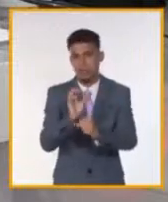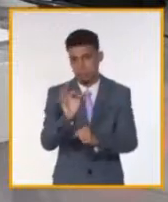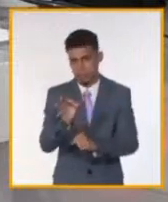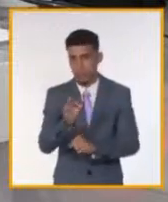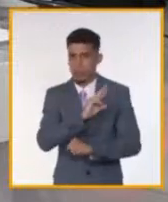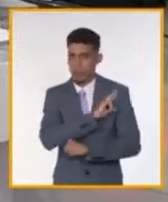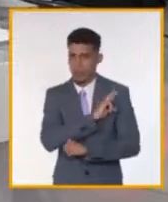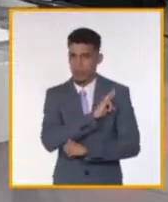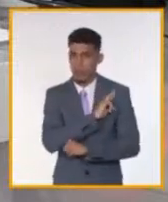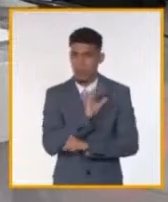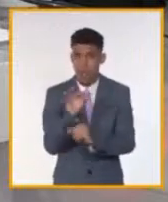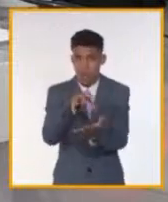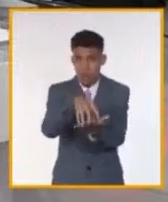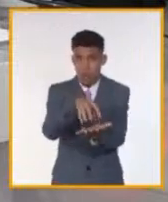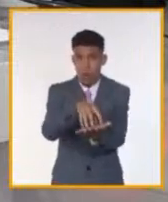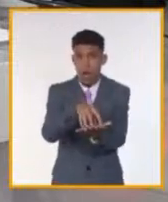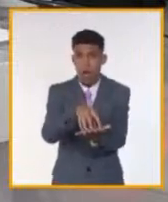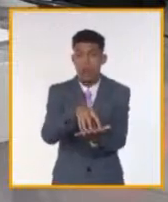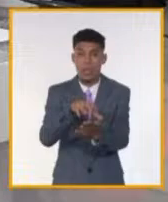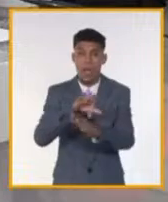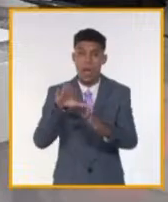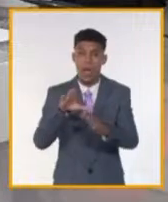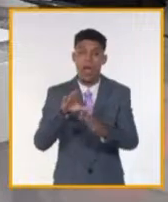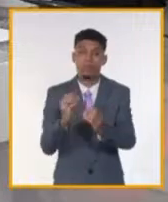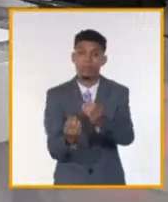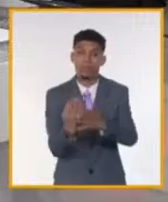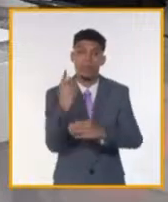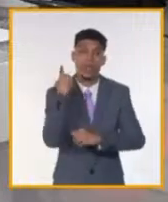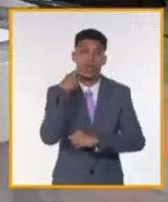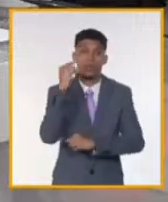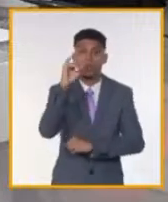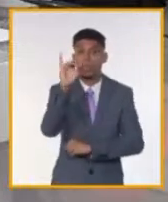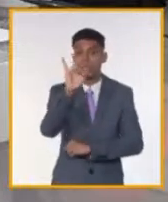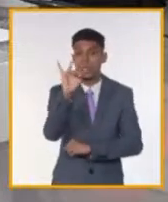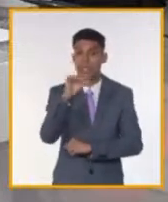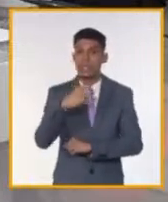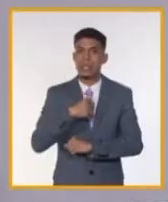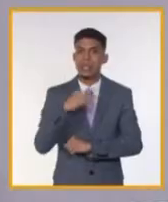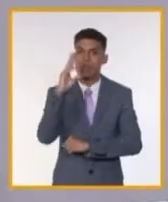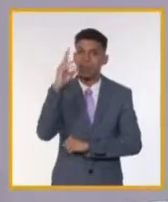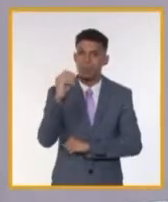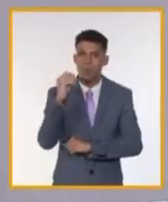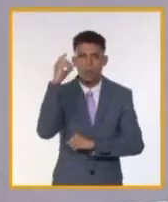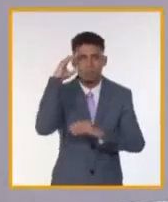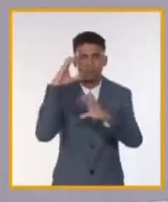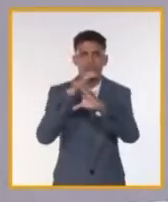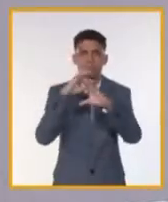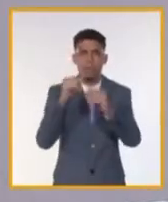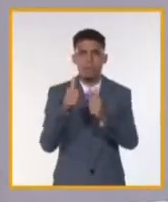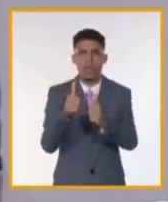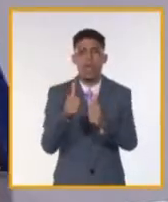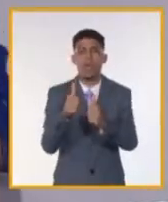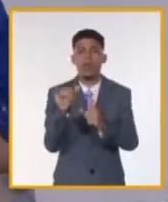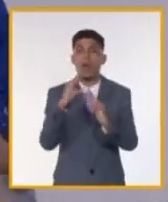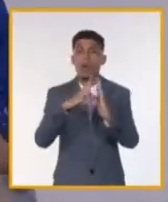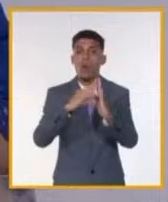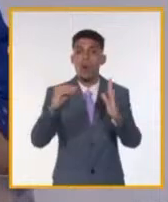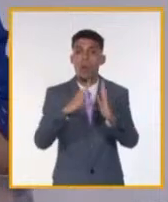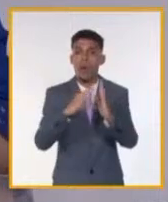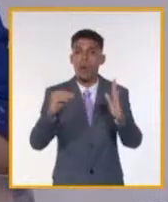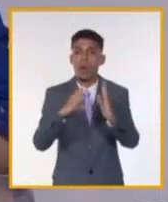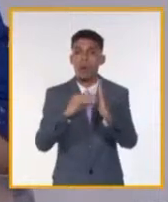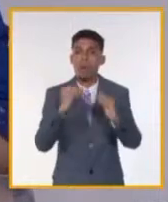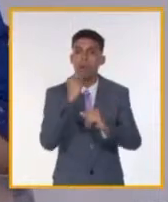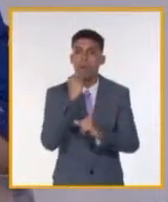que ya había surgido desde el año 67, ya tenía un resultado científico maduro que le permitió hacer